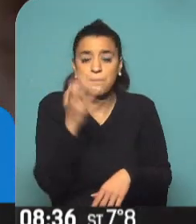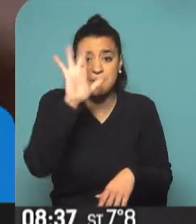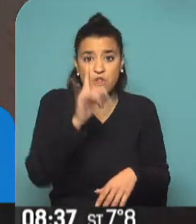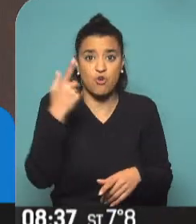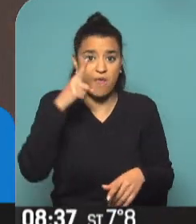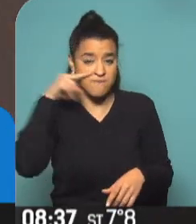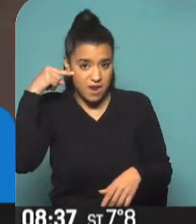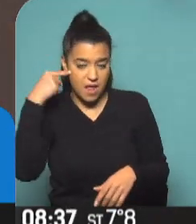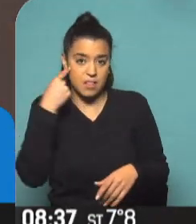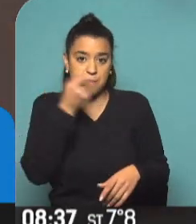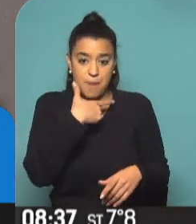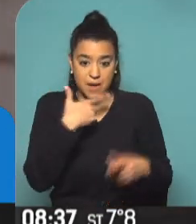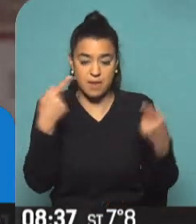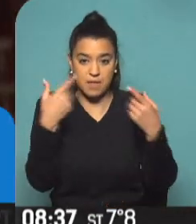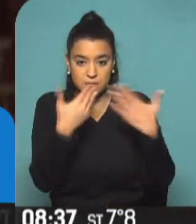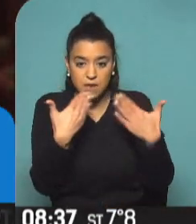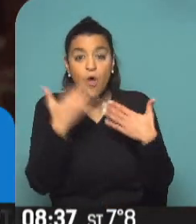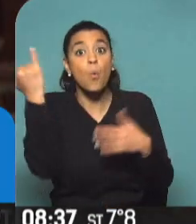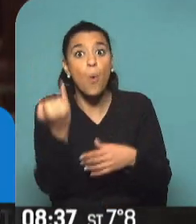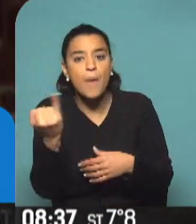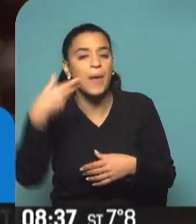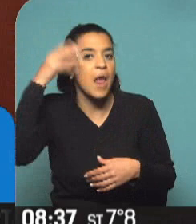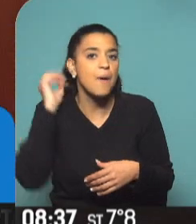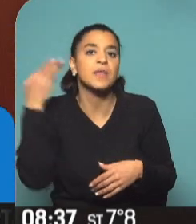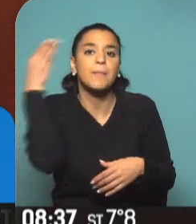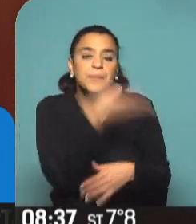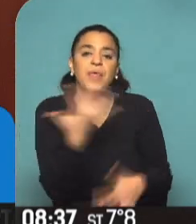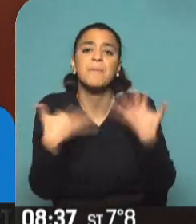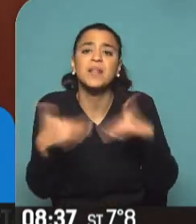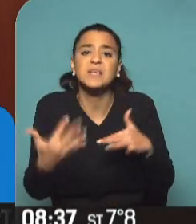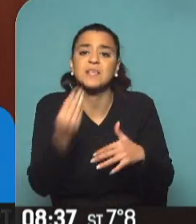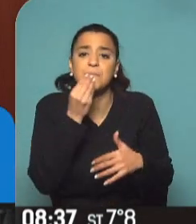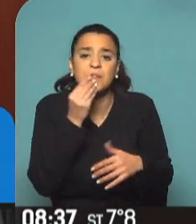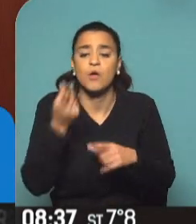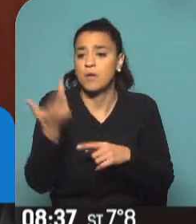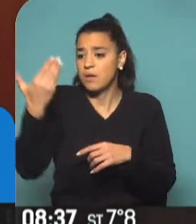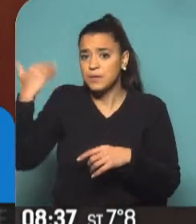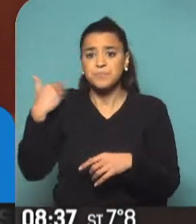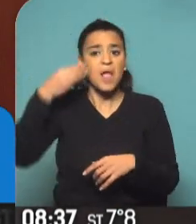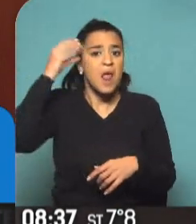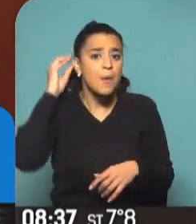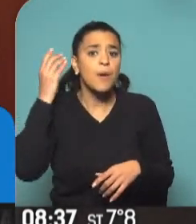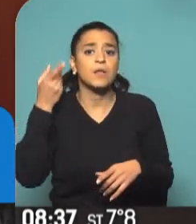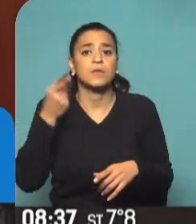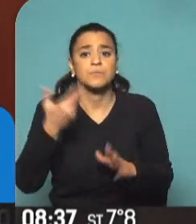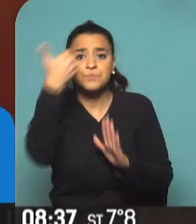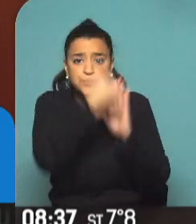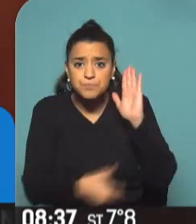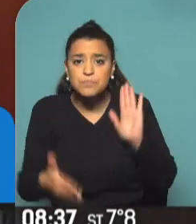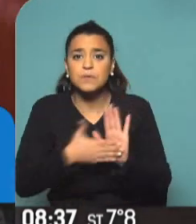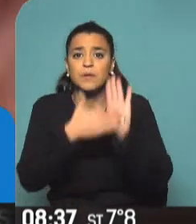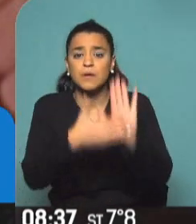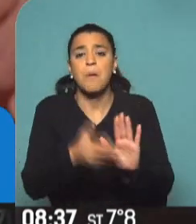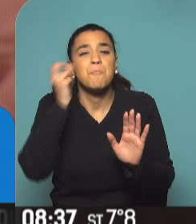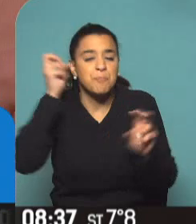Alberto Fernández con Mauricio Macri, el jueves reclamó la emergencia alimentaria. El otro día Roberto Lavagna saca un